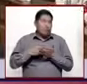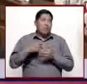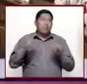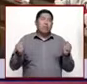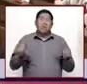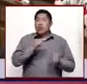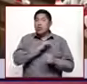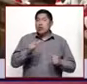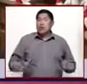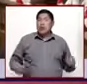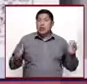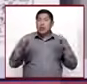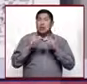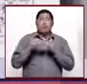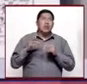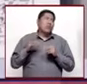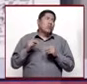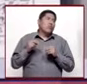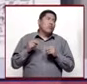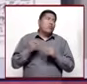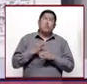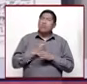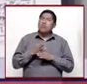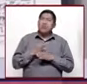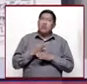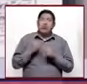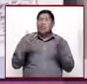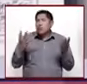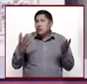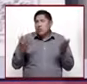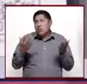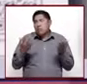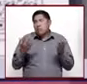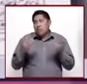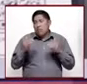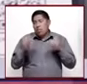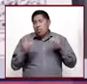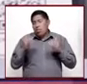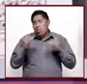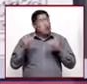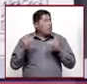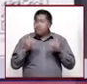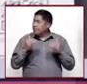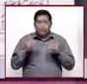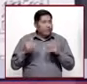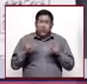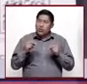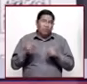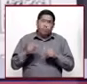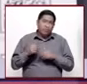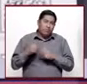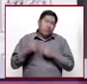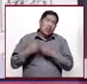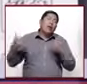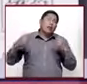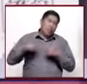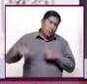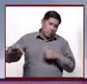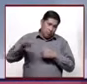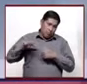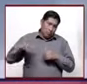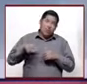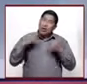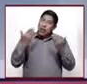Arias, no va a servir de nada como una suerte de compensación, como él pretende hacer ver a los departamentos que van a perder